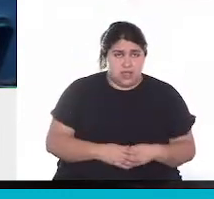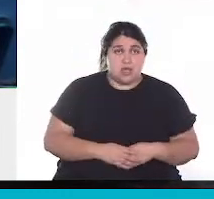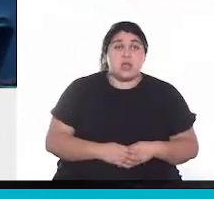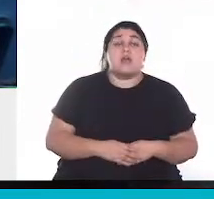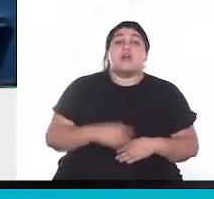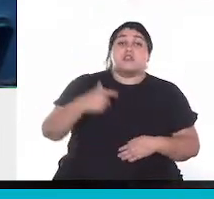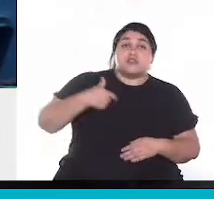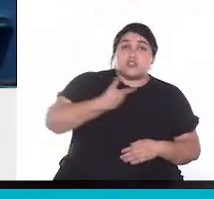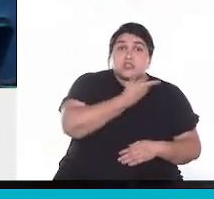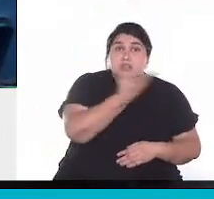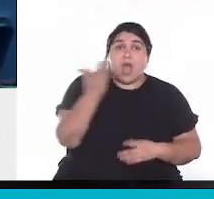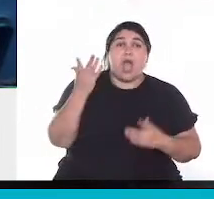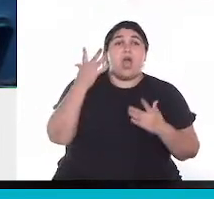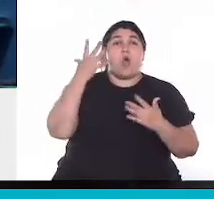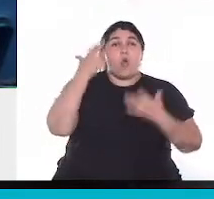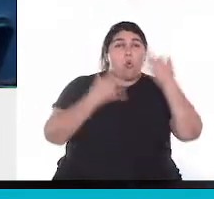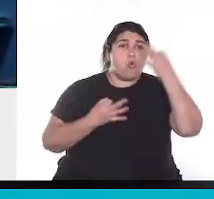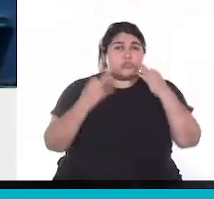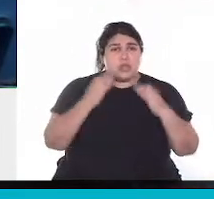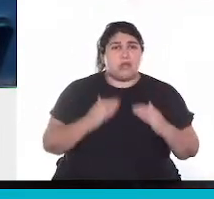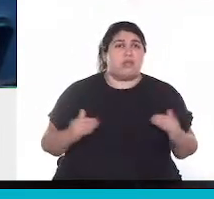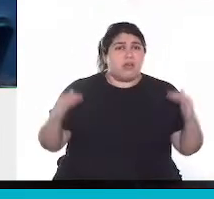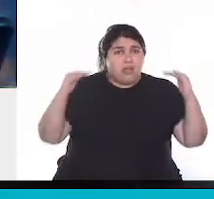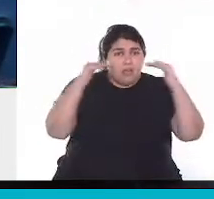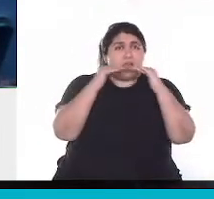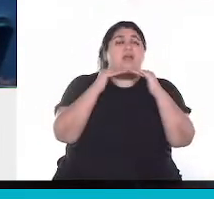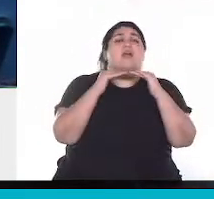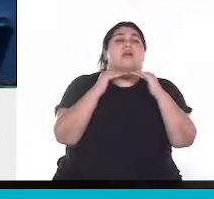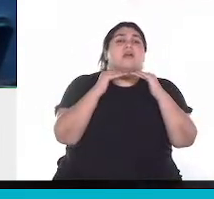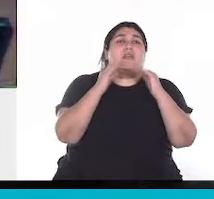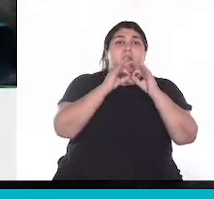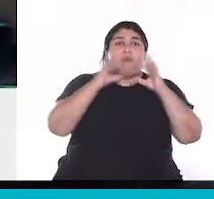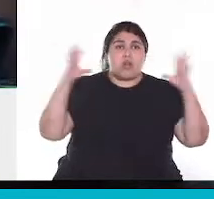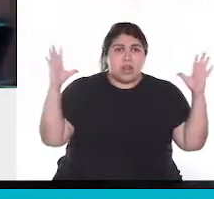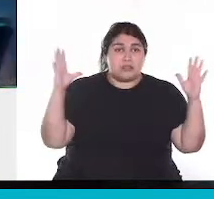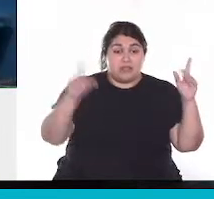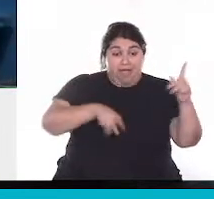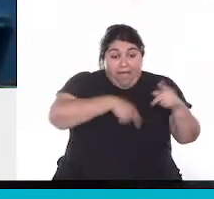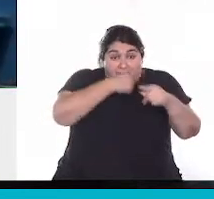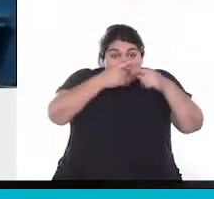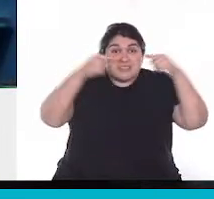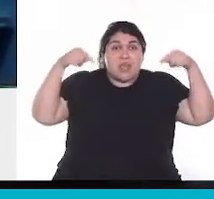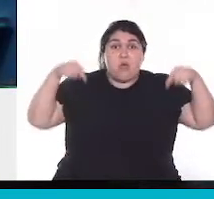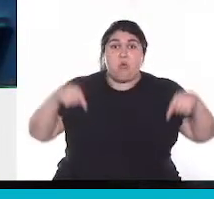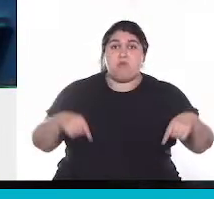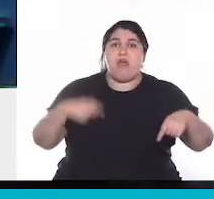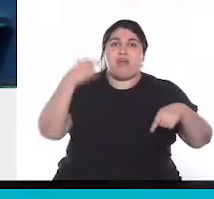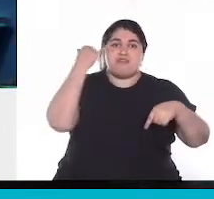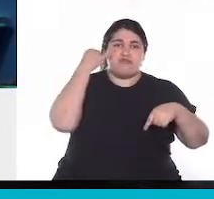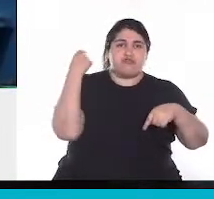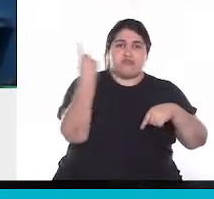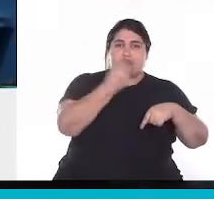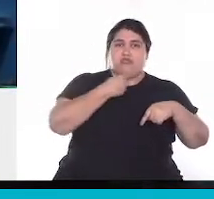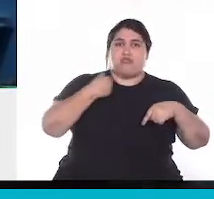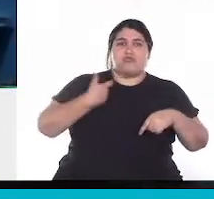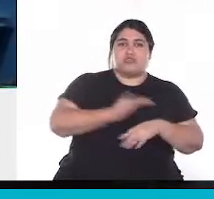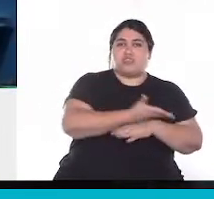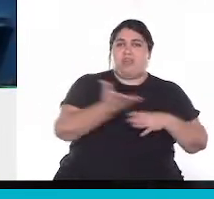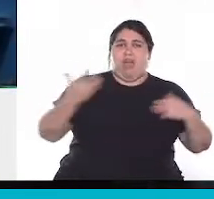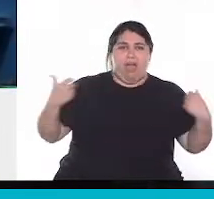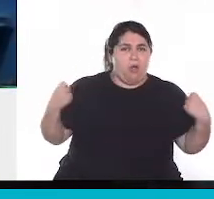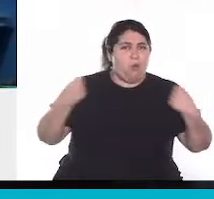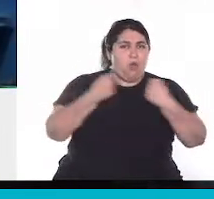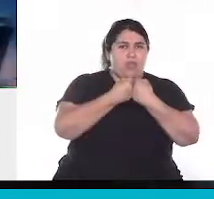más justa y democrática tenemos que decir que lo que hasta ahora habíamos acordado como sociedad es